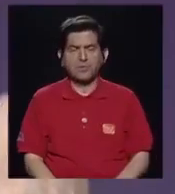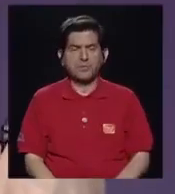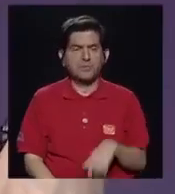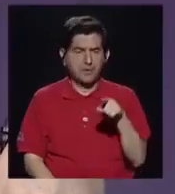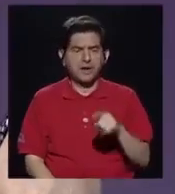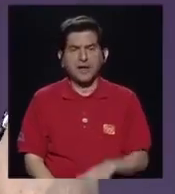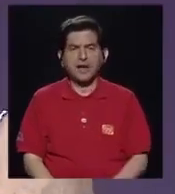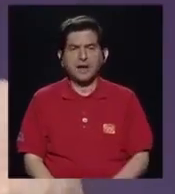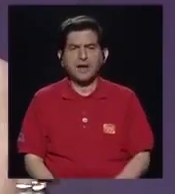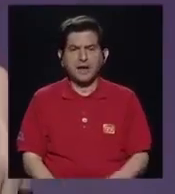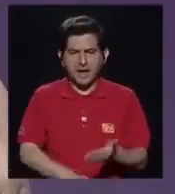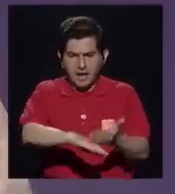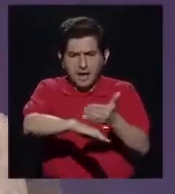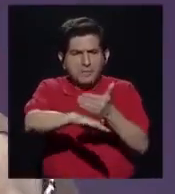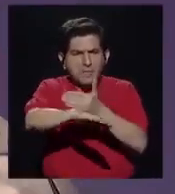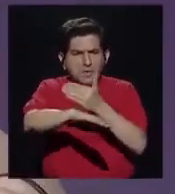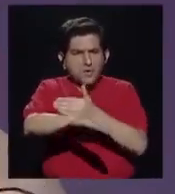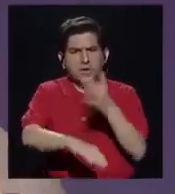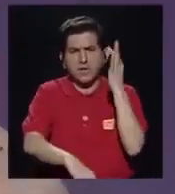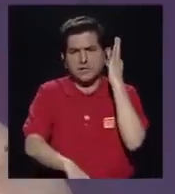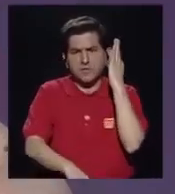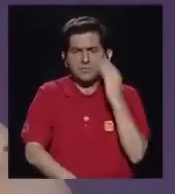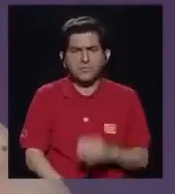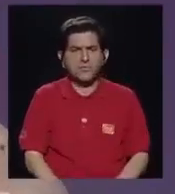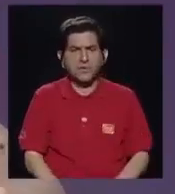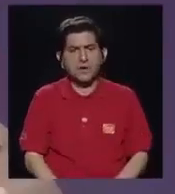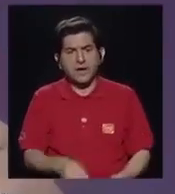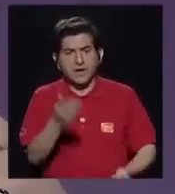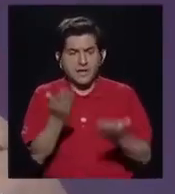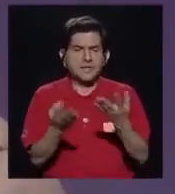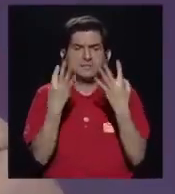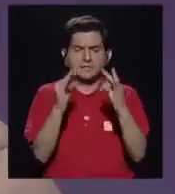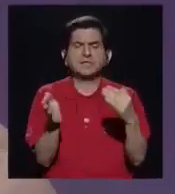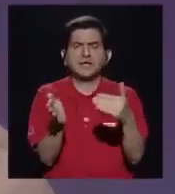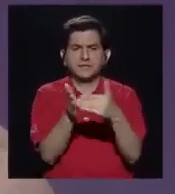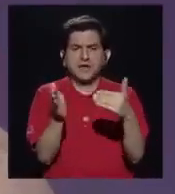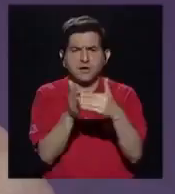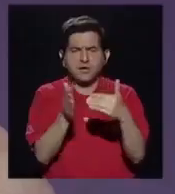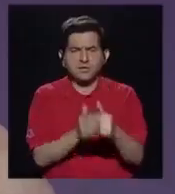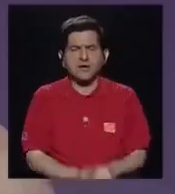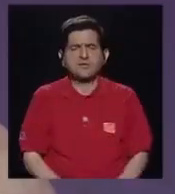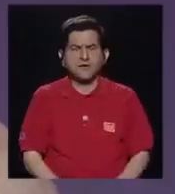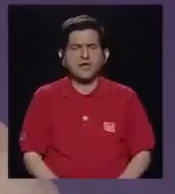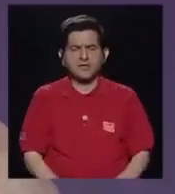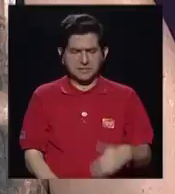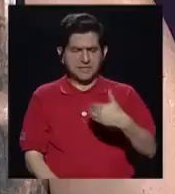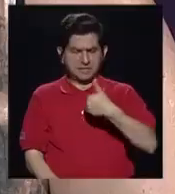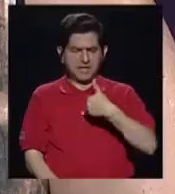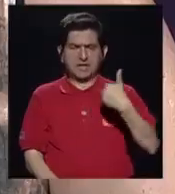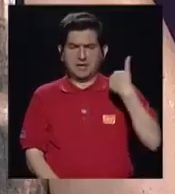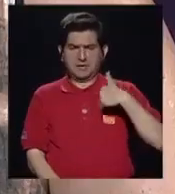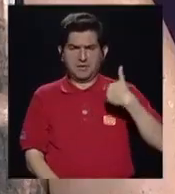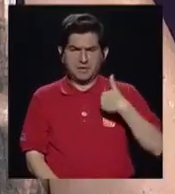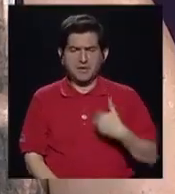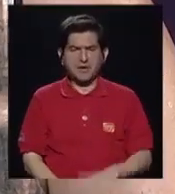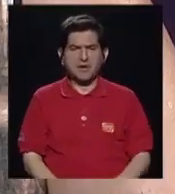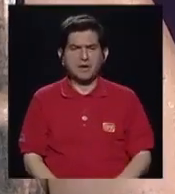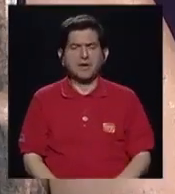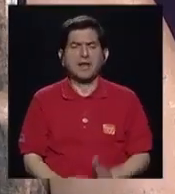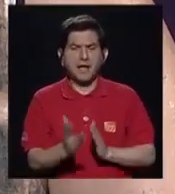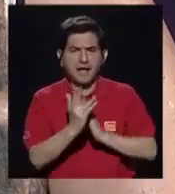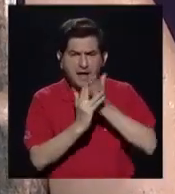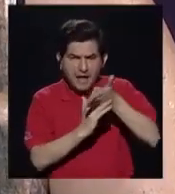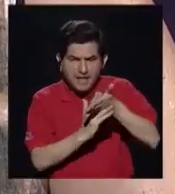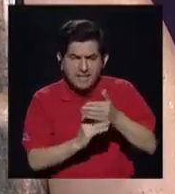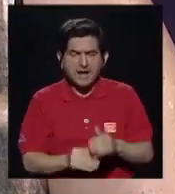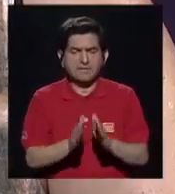la Ascensión de la mujer parte para recuperar su masculinidad mediante la tributación lo que